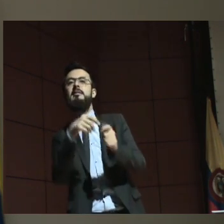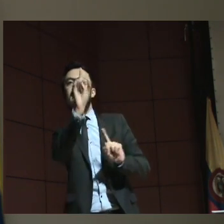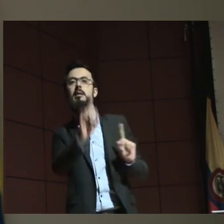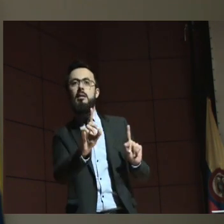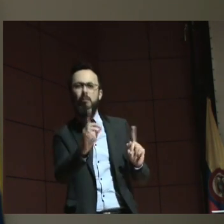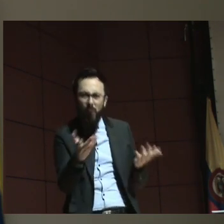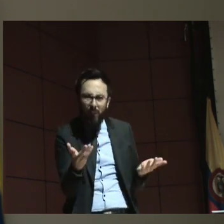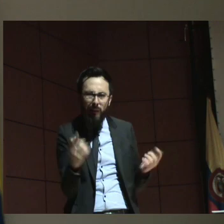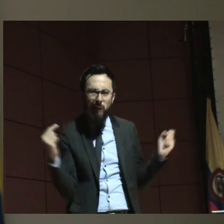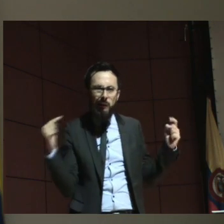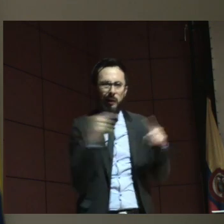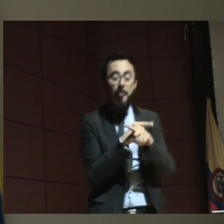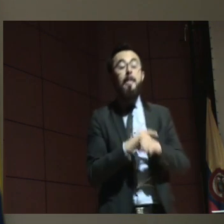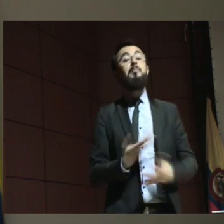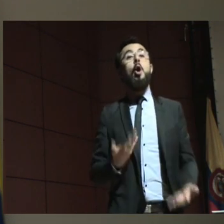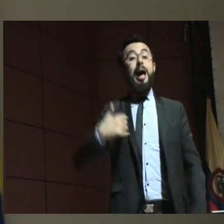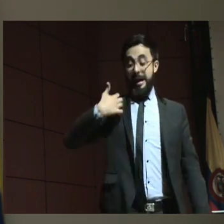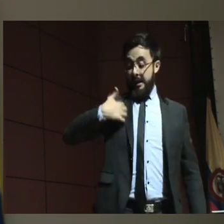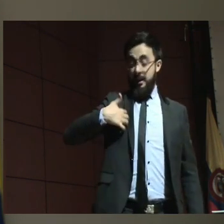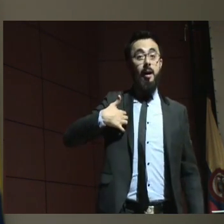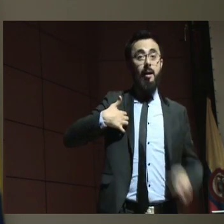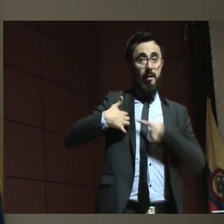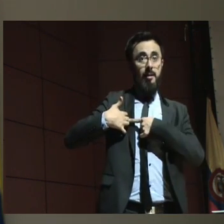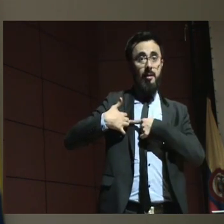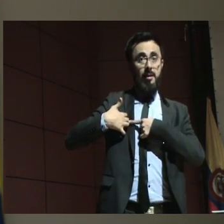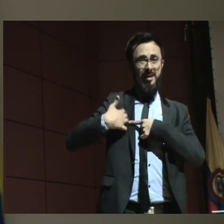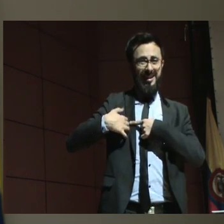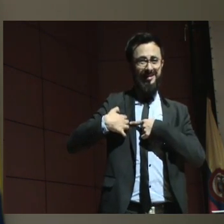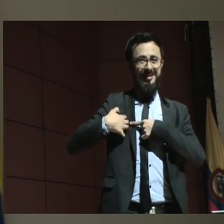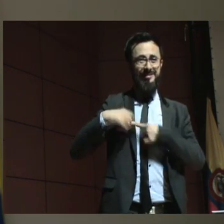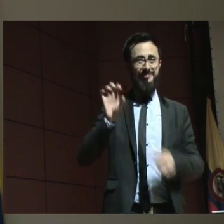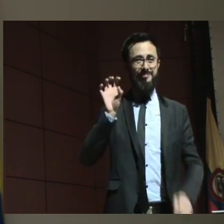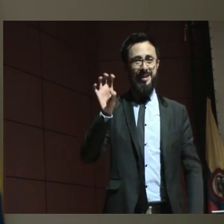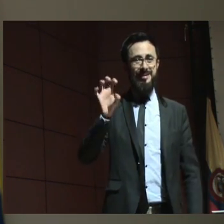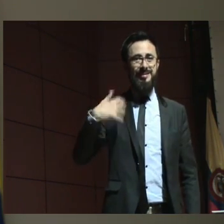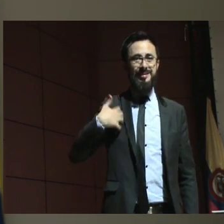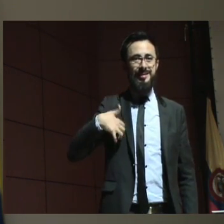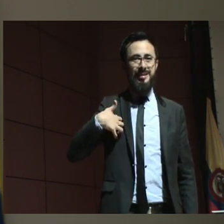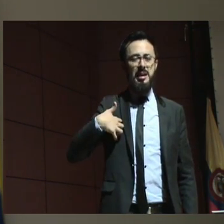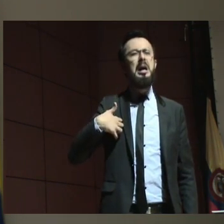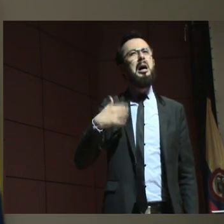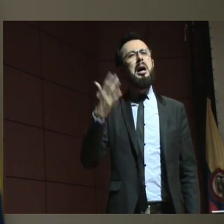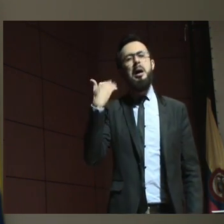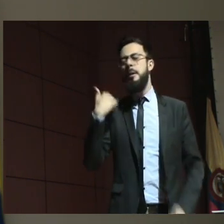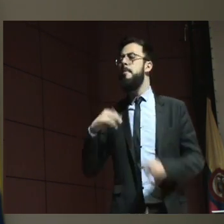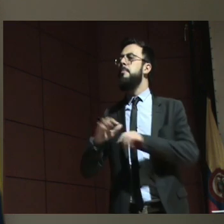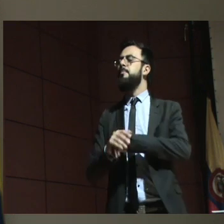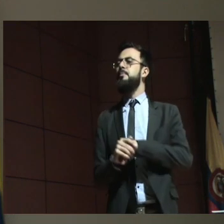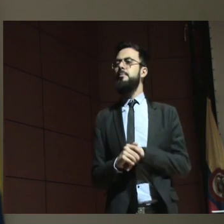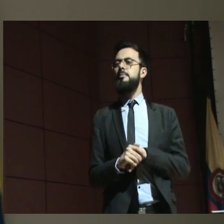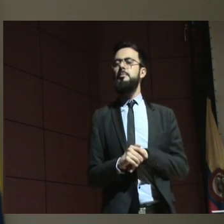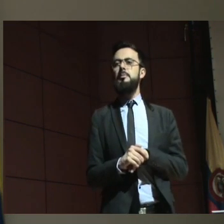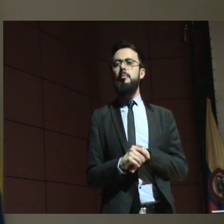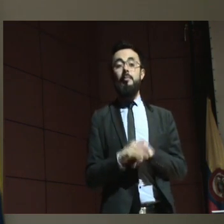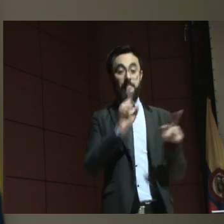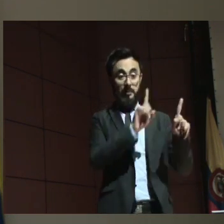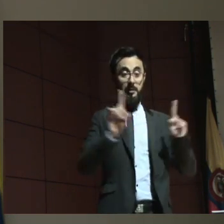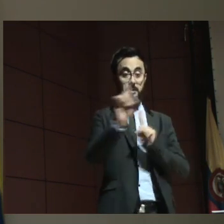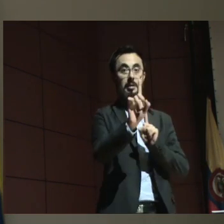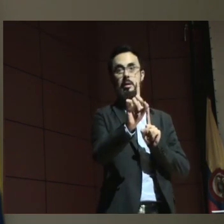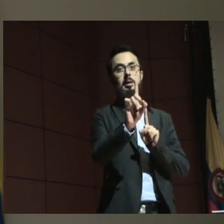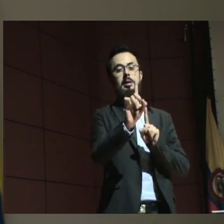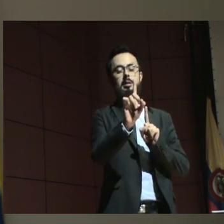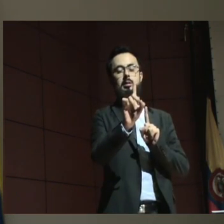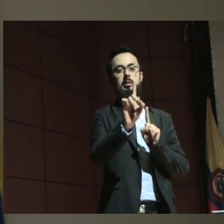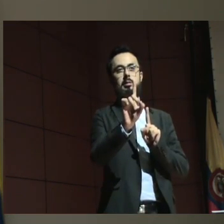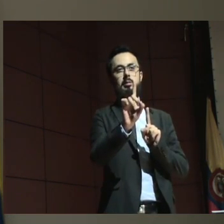decía, en Argentina esto, en el sistema anterior de interdicción o curatela, era una prohibición expresa,